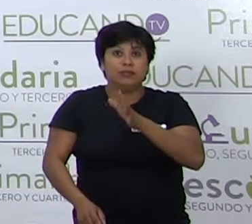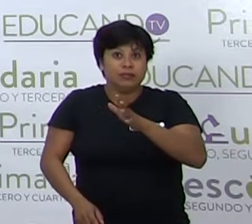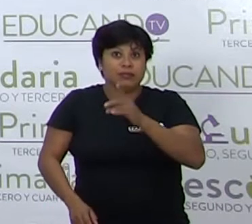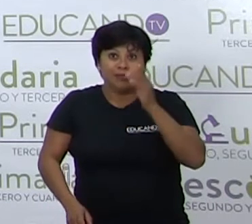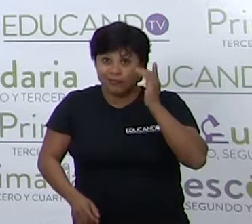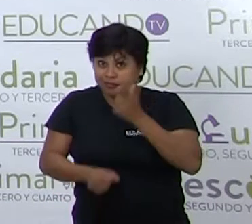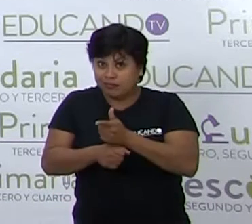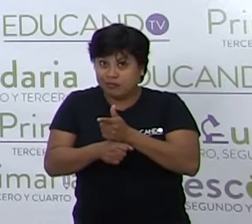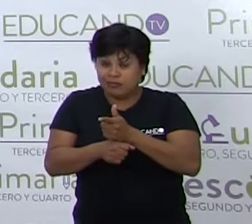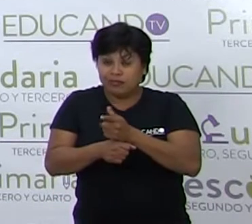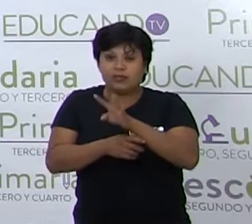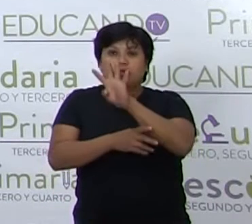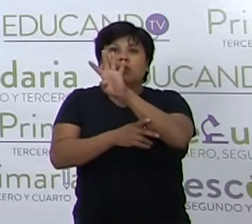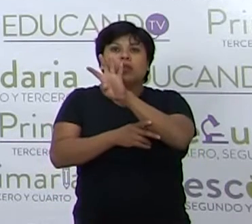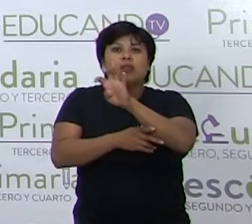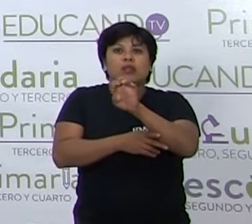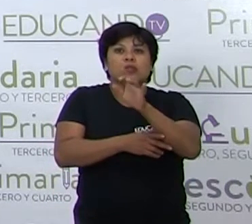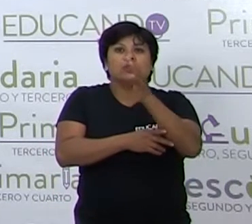descubriste?